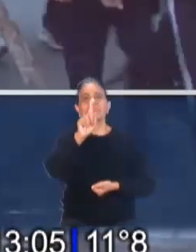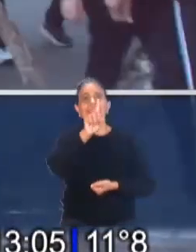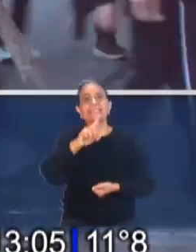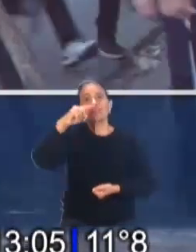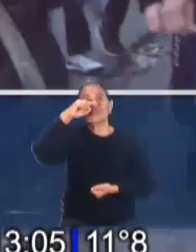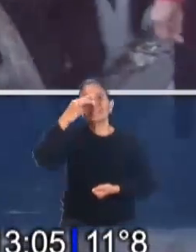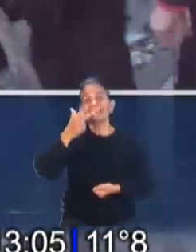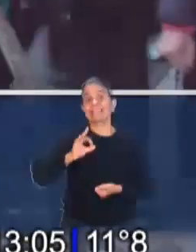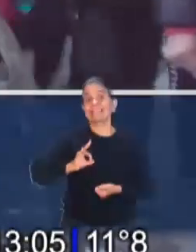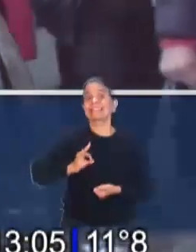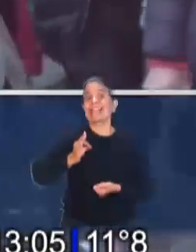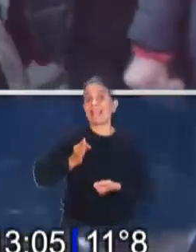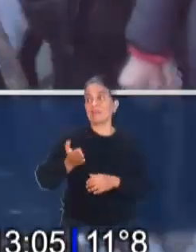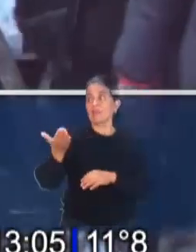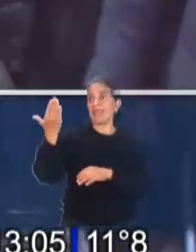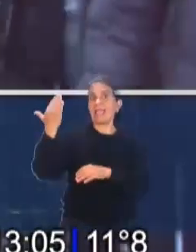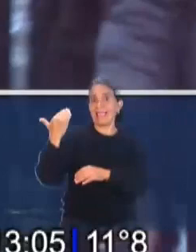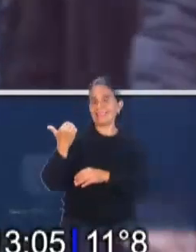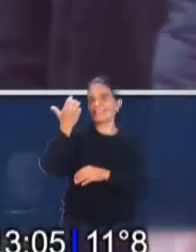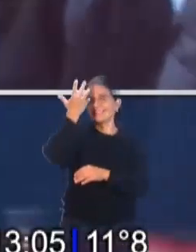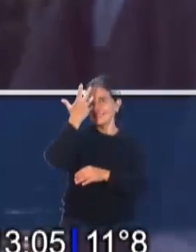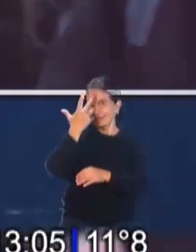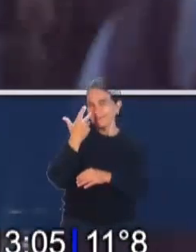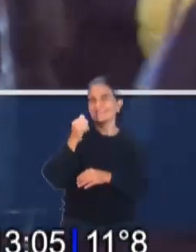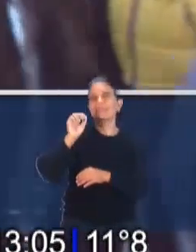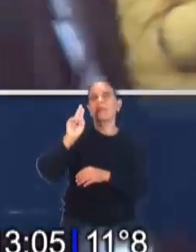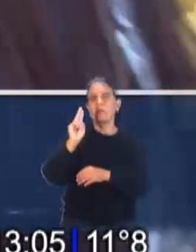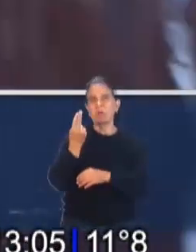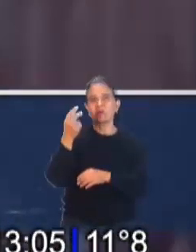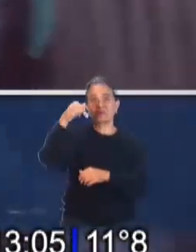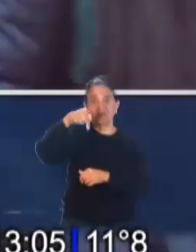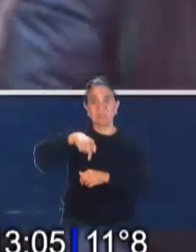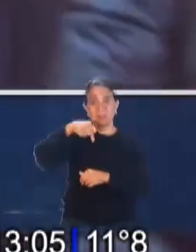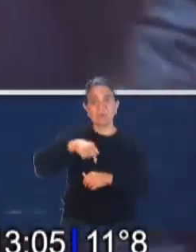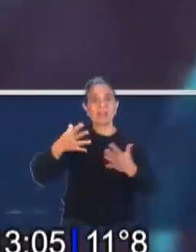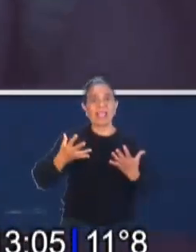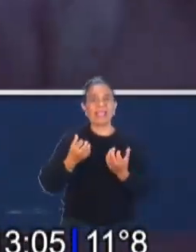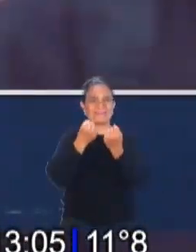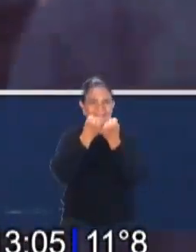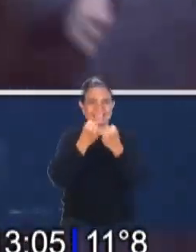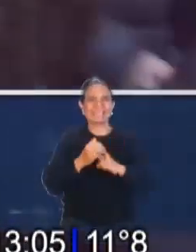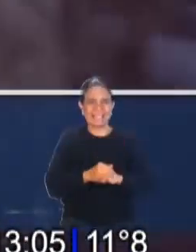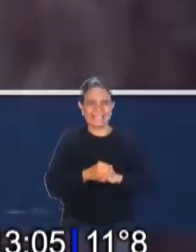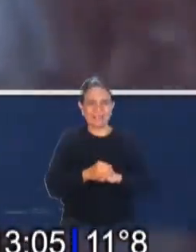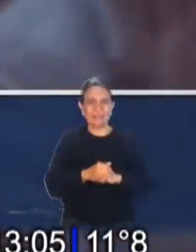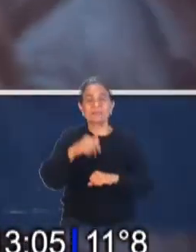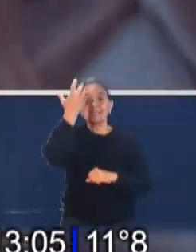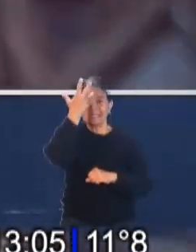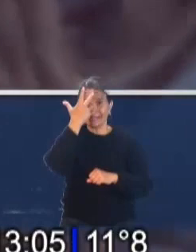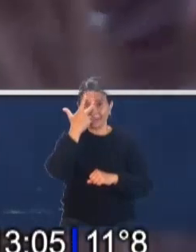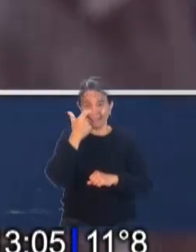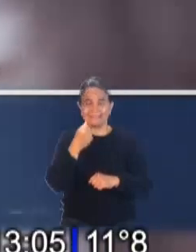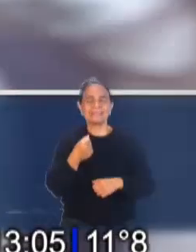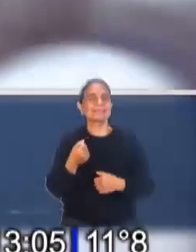173 años del paso a la inmortalidad del general José de San Martín, héroe máximo de